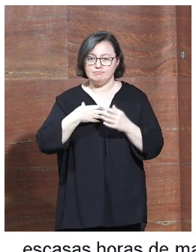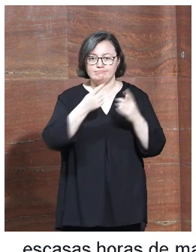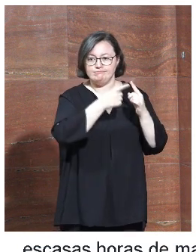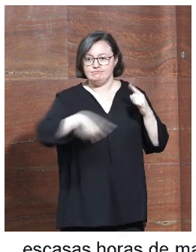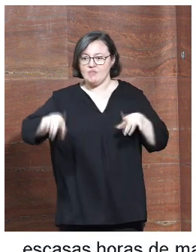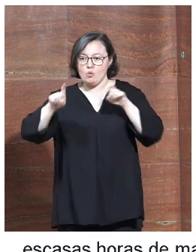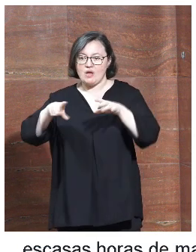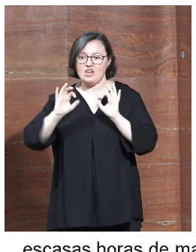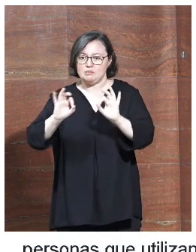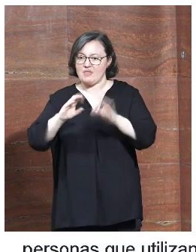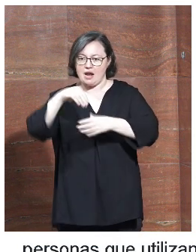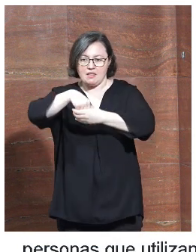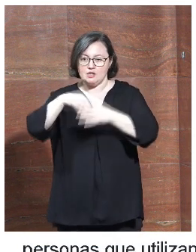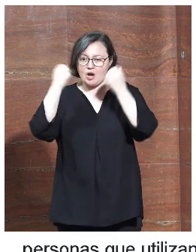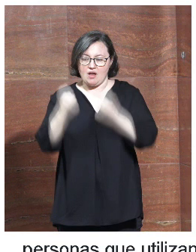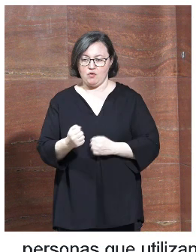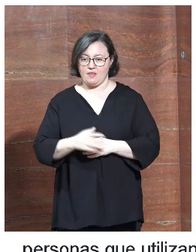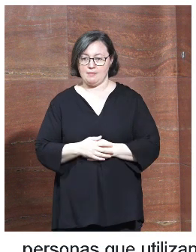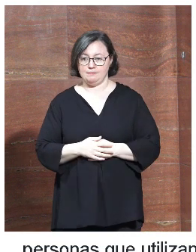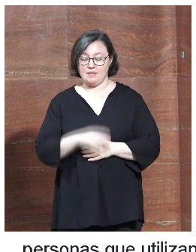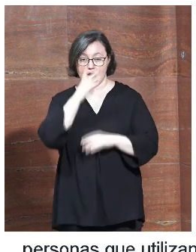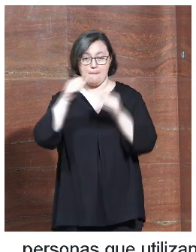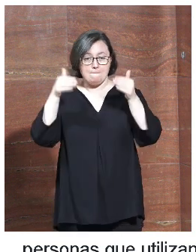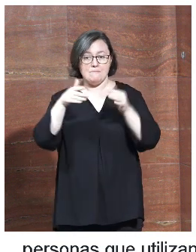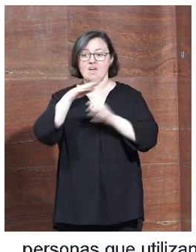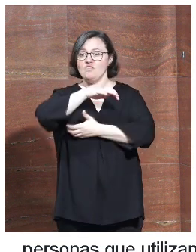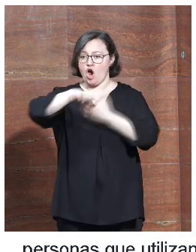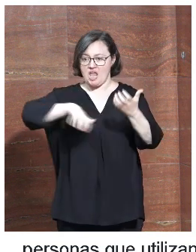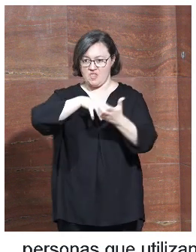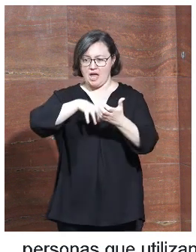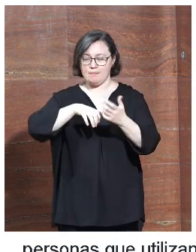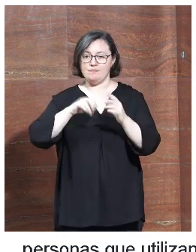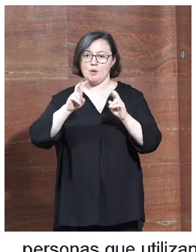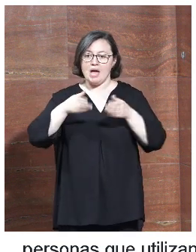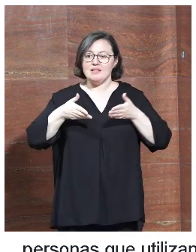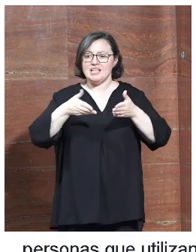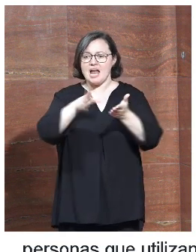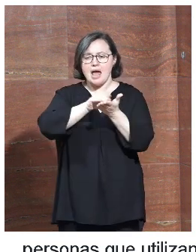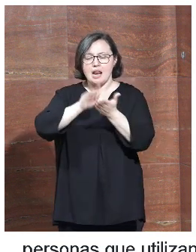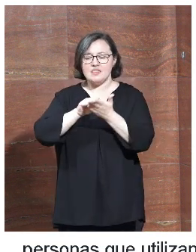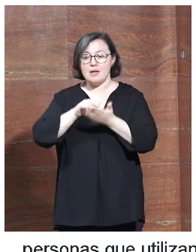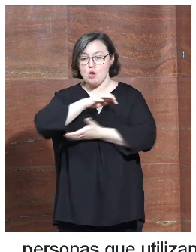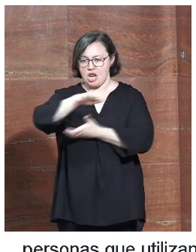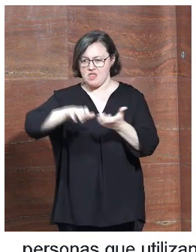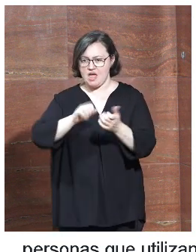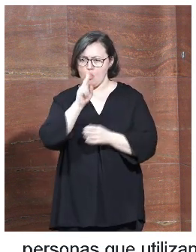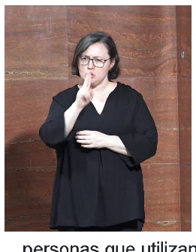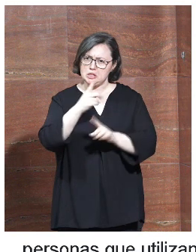Y ahora me centro en la violencia. El canal de violencia lleva funcionando aproximadamente 2 años y